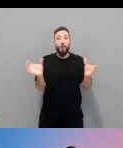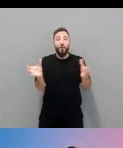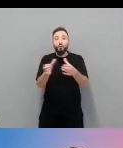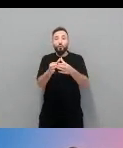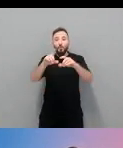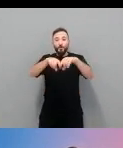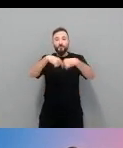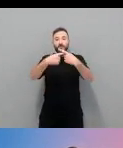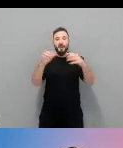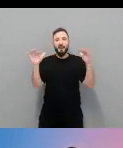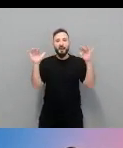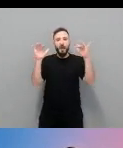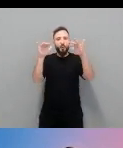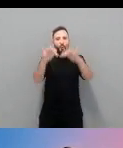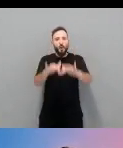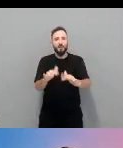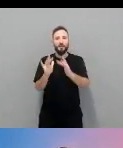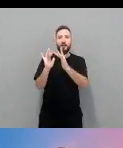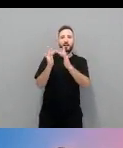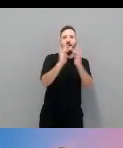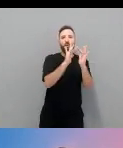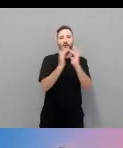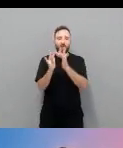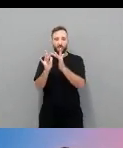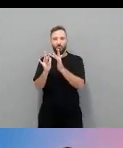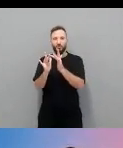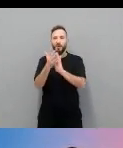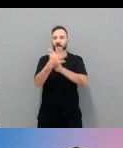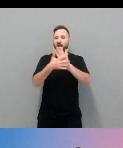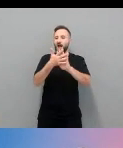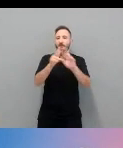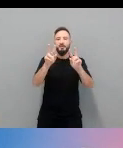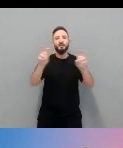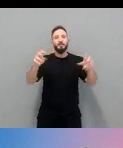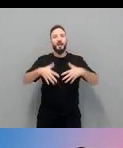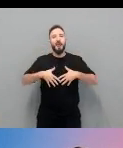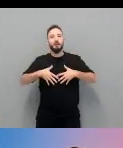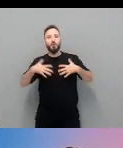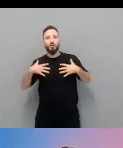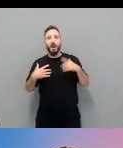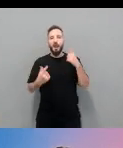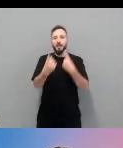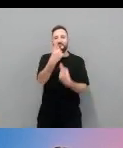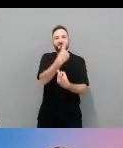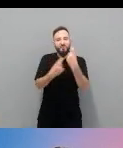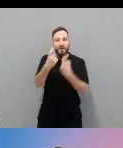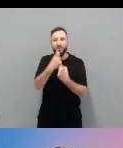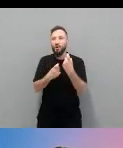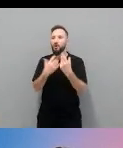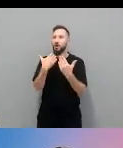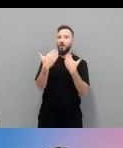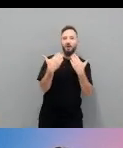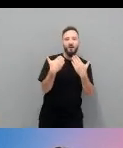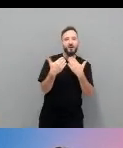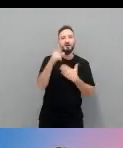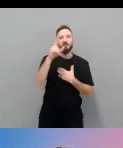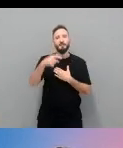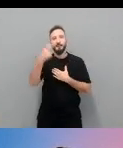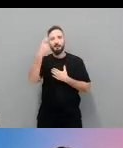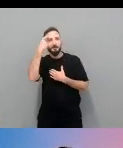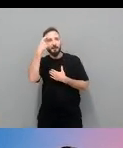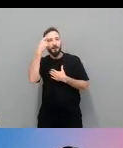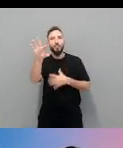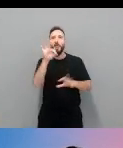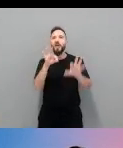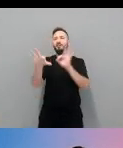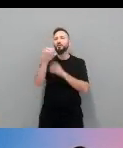encuentran, que hablan de lo emocional, hablan de la información, hablan de cómo tomaron determinadas